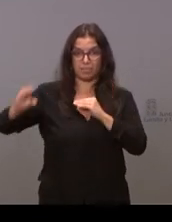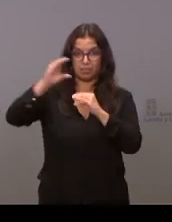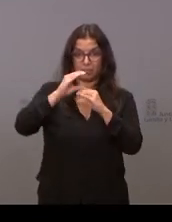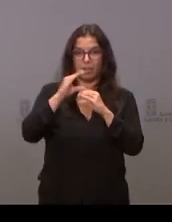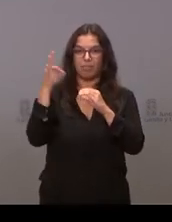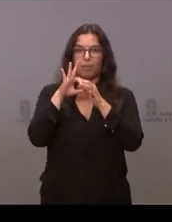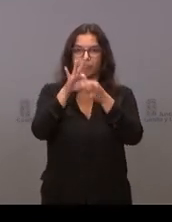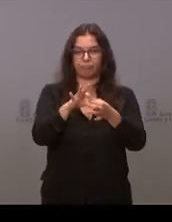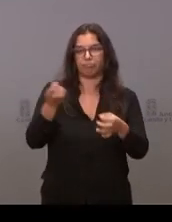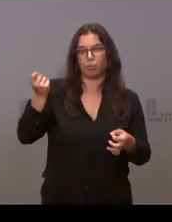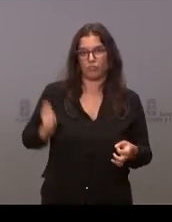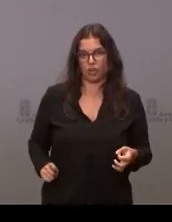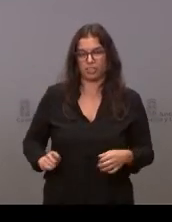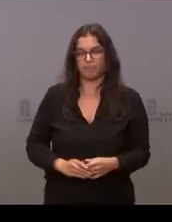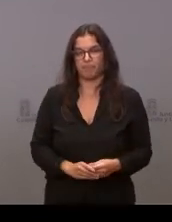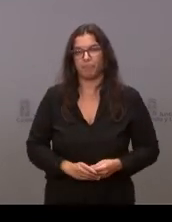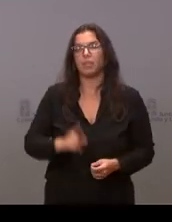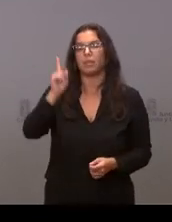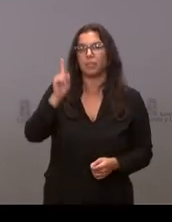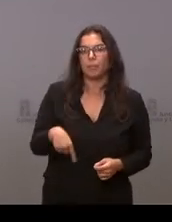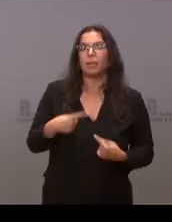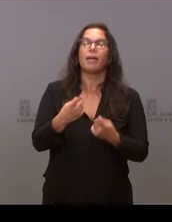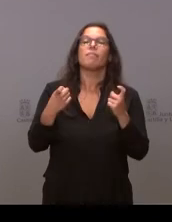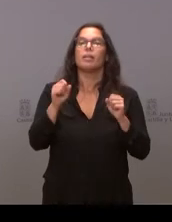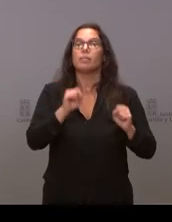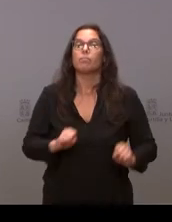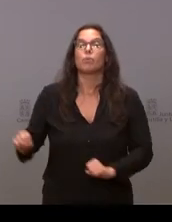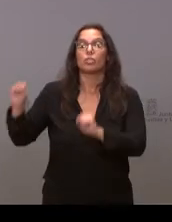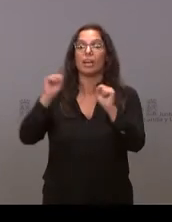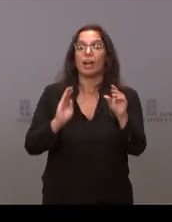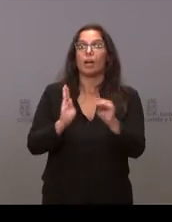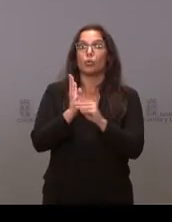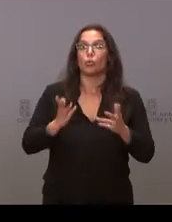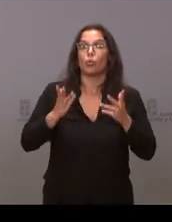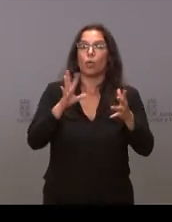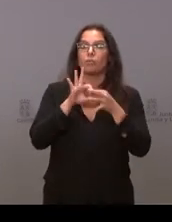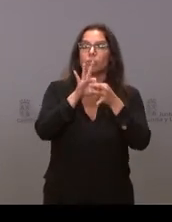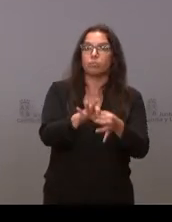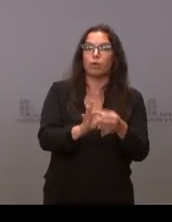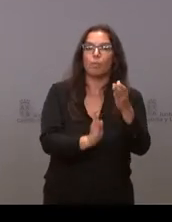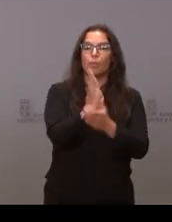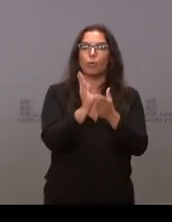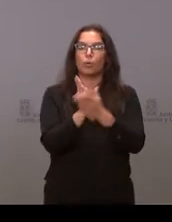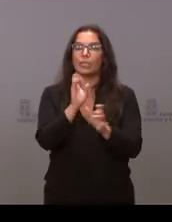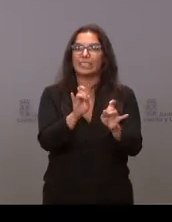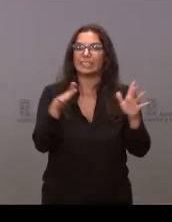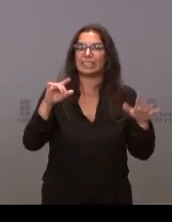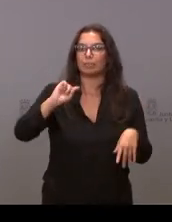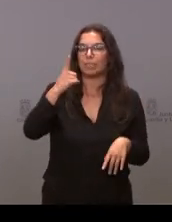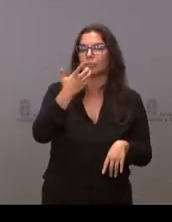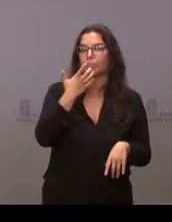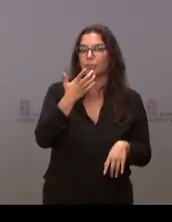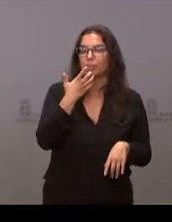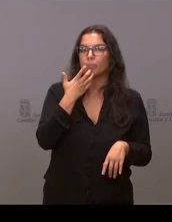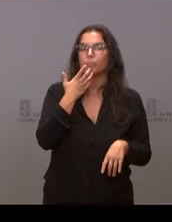ellos. Necesitamos también proteger con ayudas asociadas a las producciones más sensibles, como son